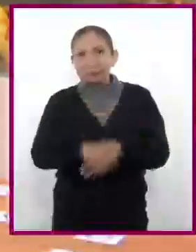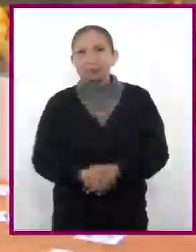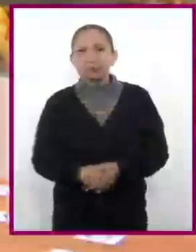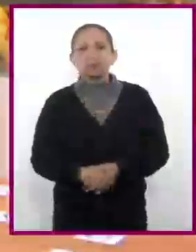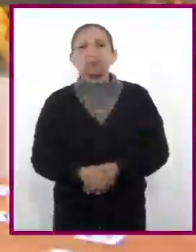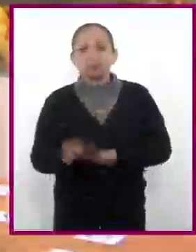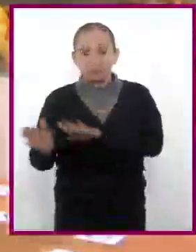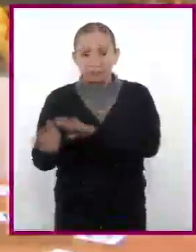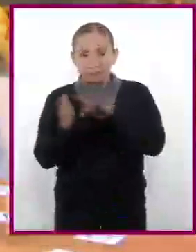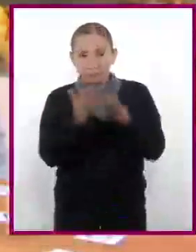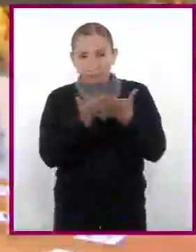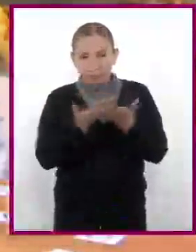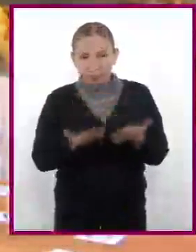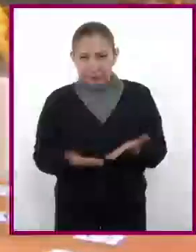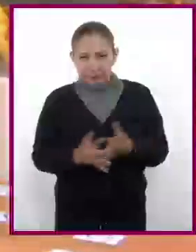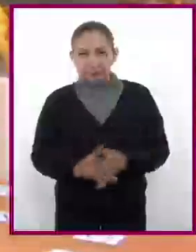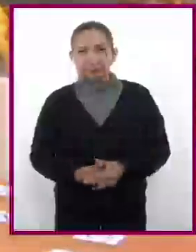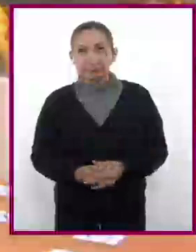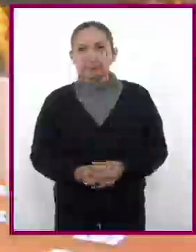Ahora